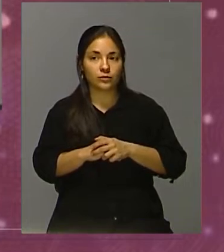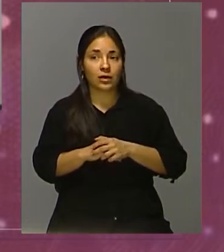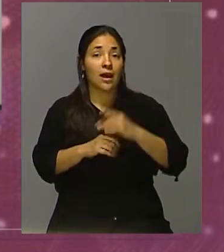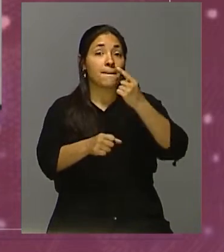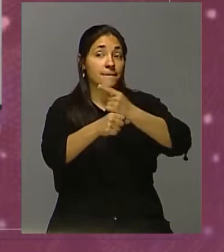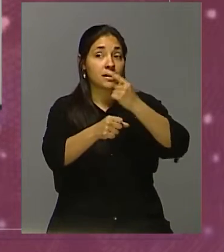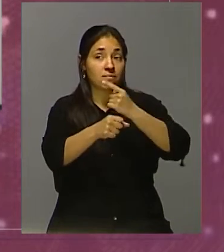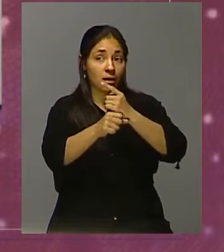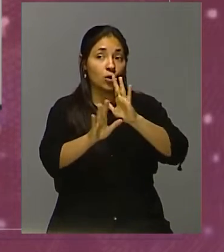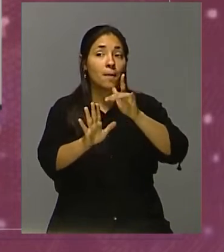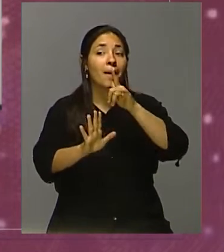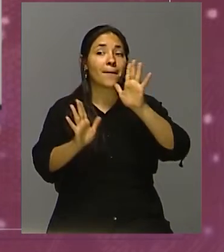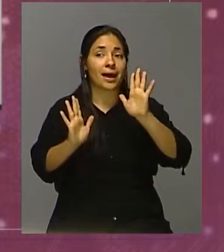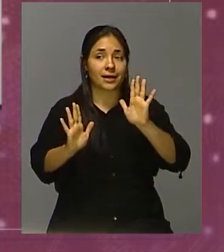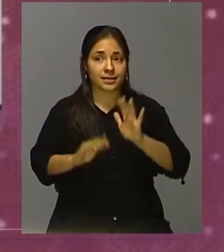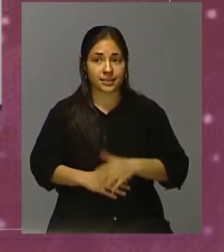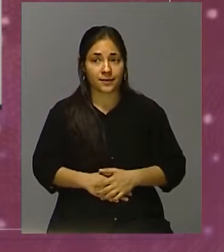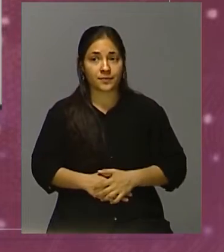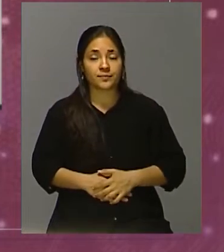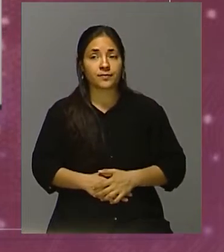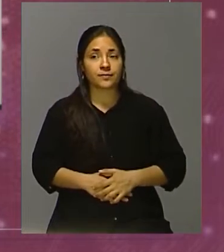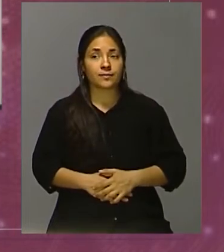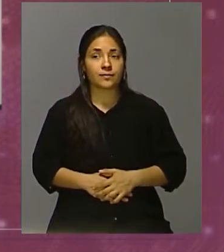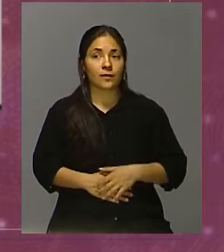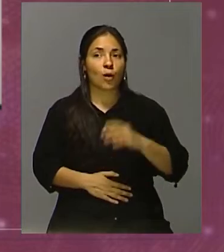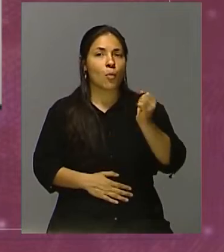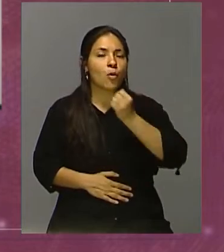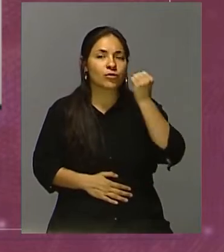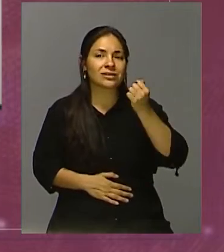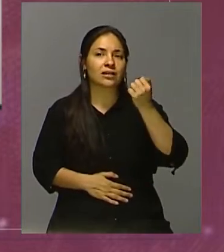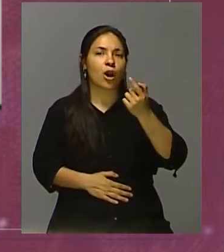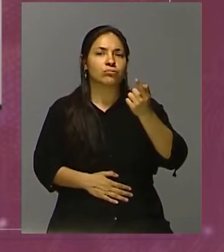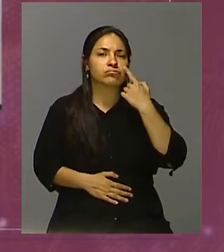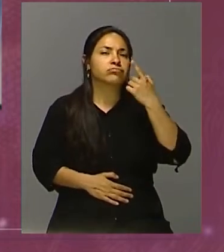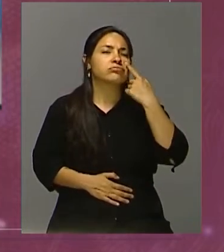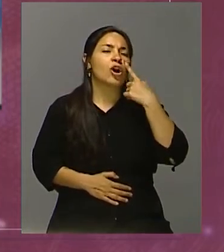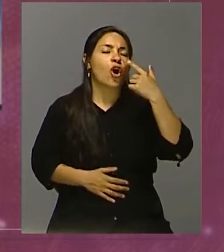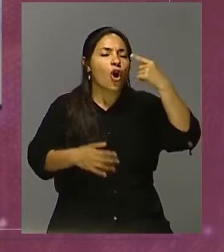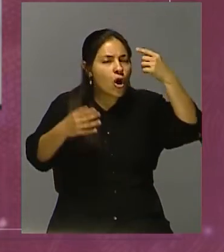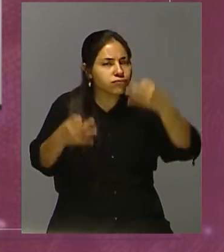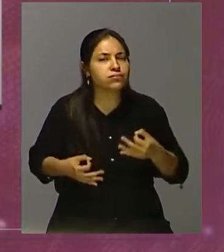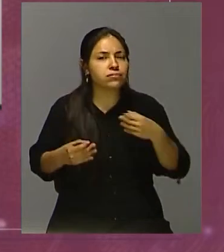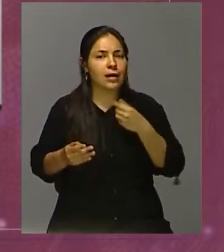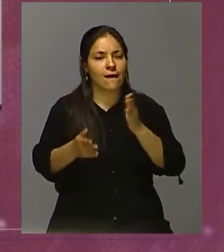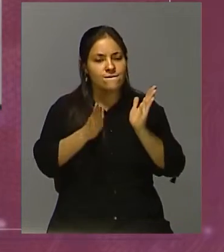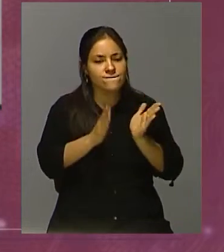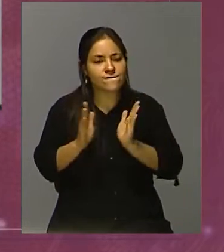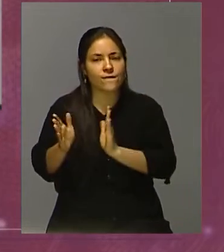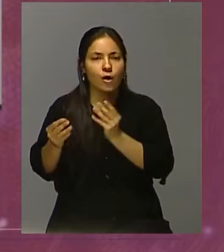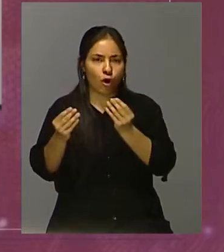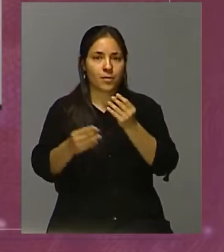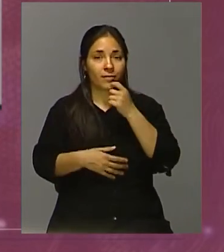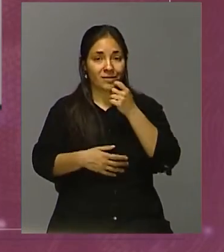me parece que uno tiene que tomar la noción de sus finanzas. Sí. Es decir, tener una idea de cómo se comporta su ingreso